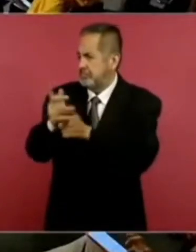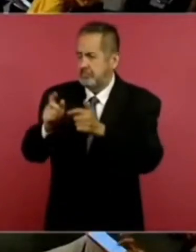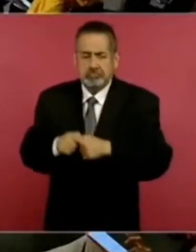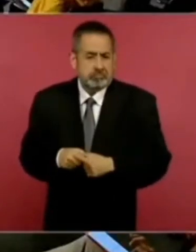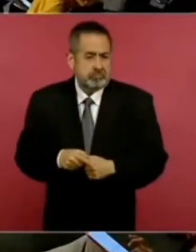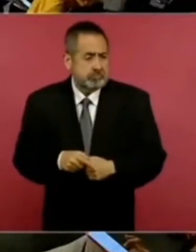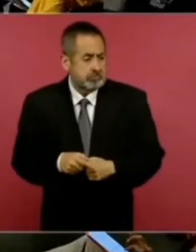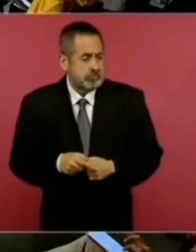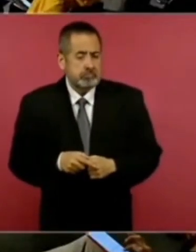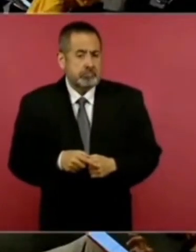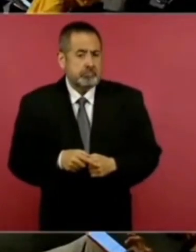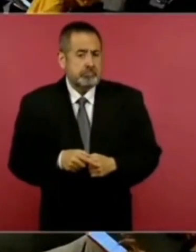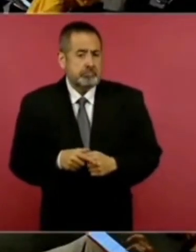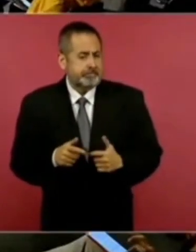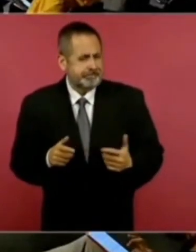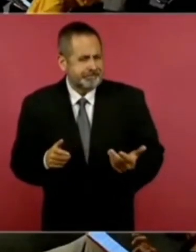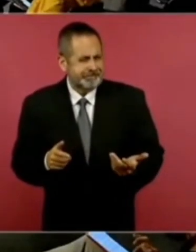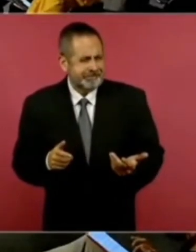El